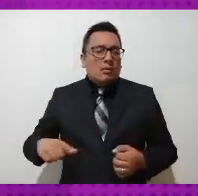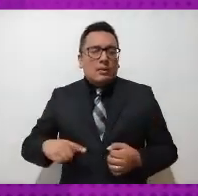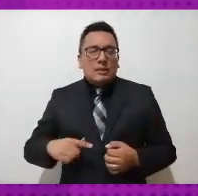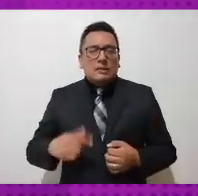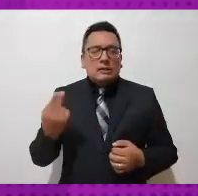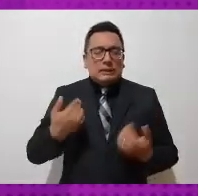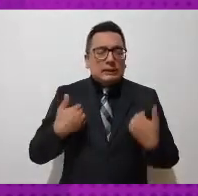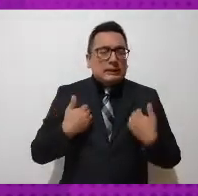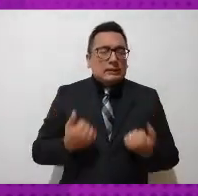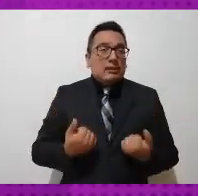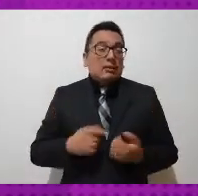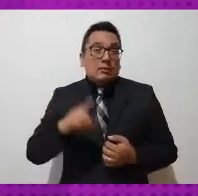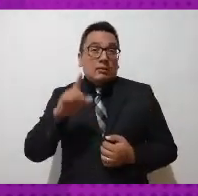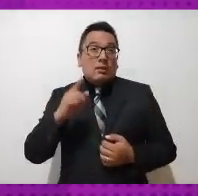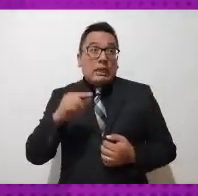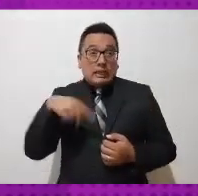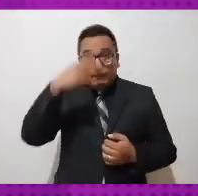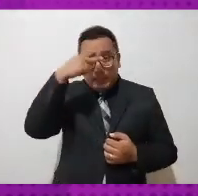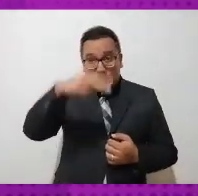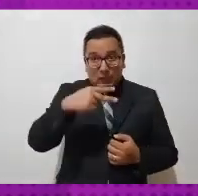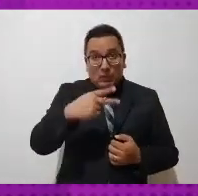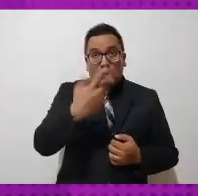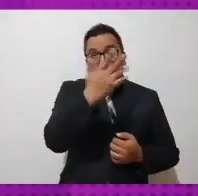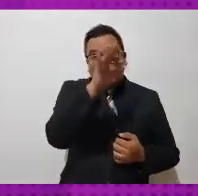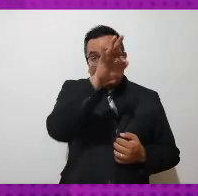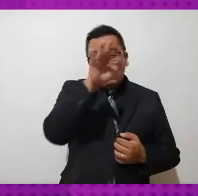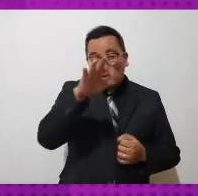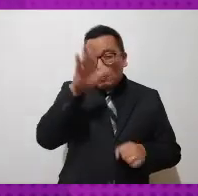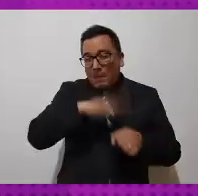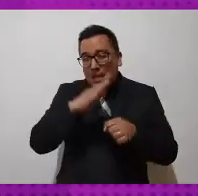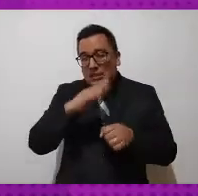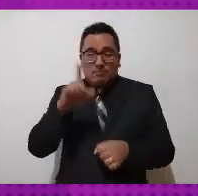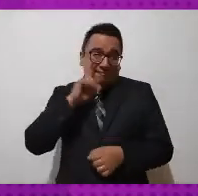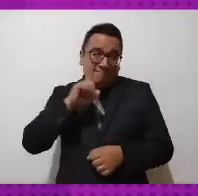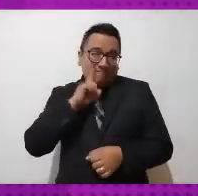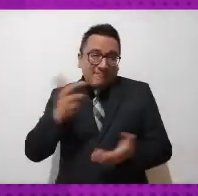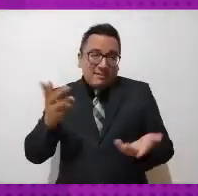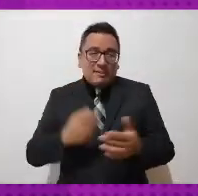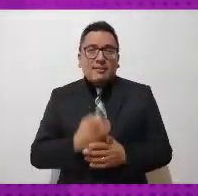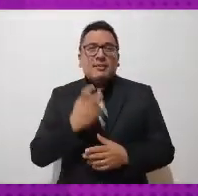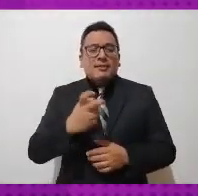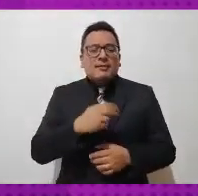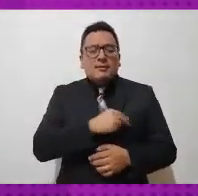más de la mitad de la sociedad y actuar en consecuencia? Por lo tanto,